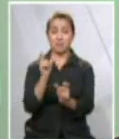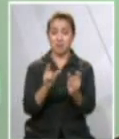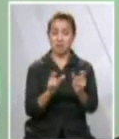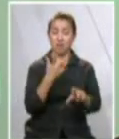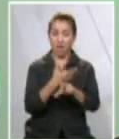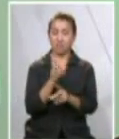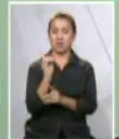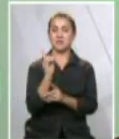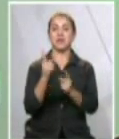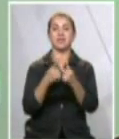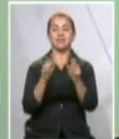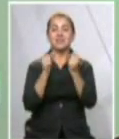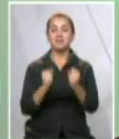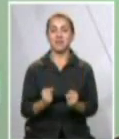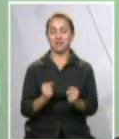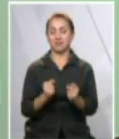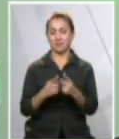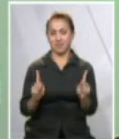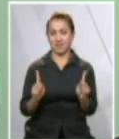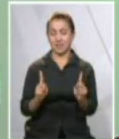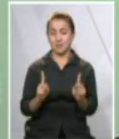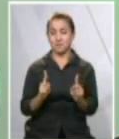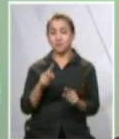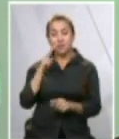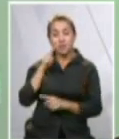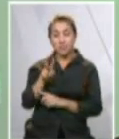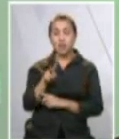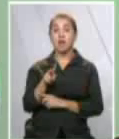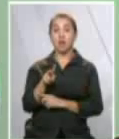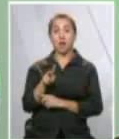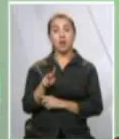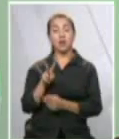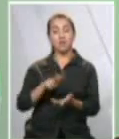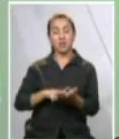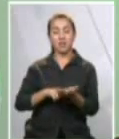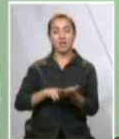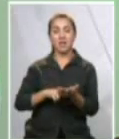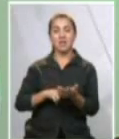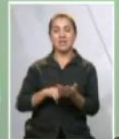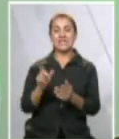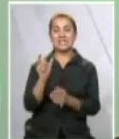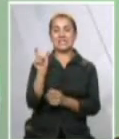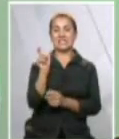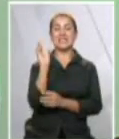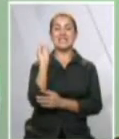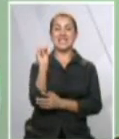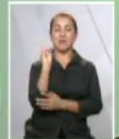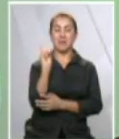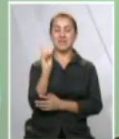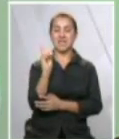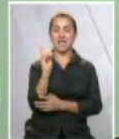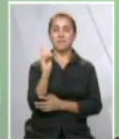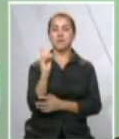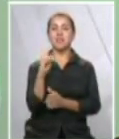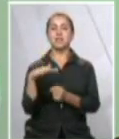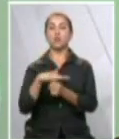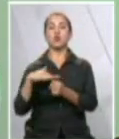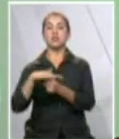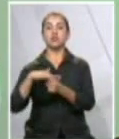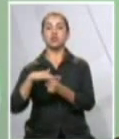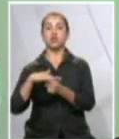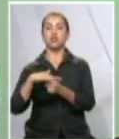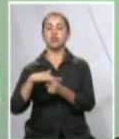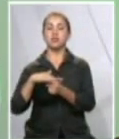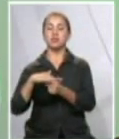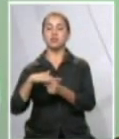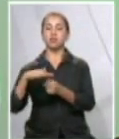con capacidades diferentes, que nos hace notar que finalmente la llamada discapacidad es más bien una condición de